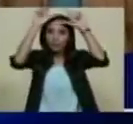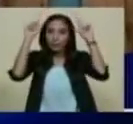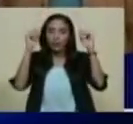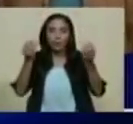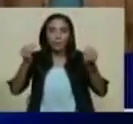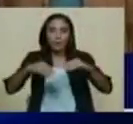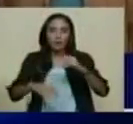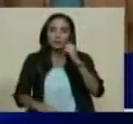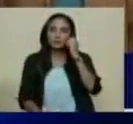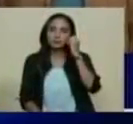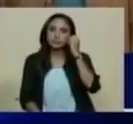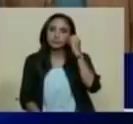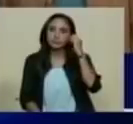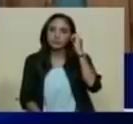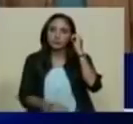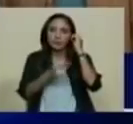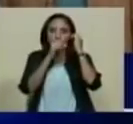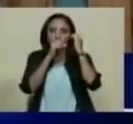enfermeros,